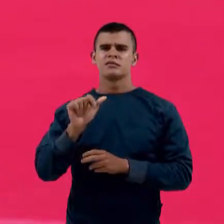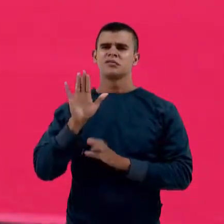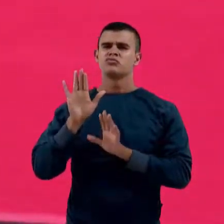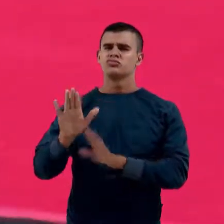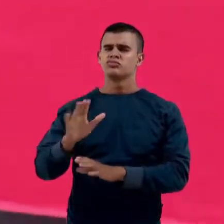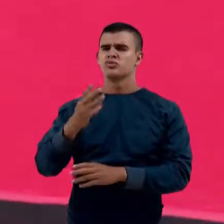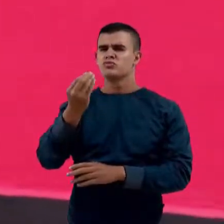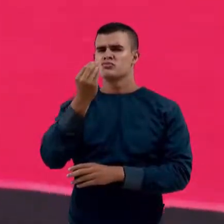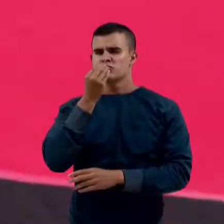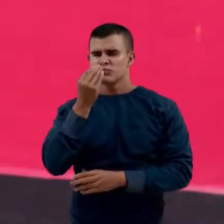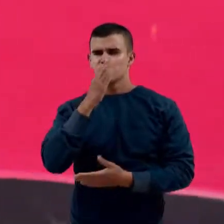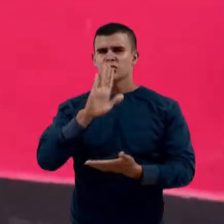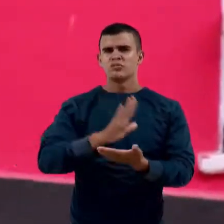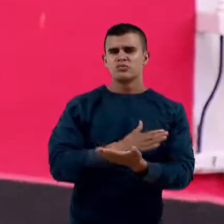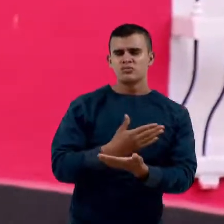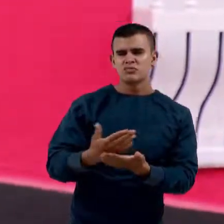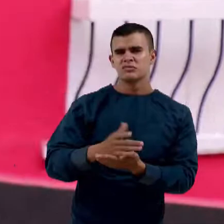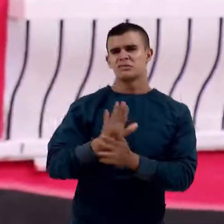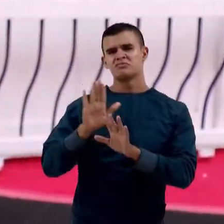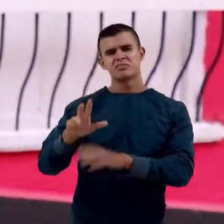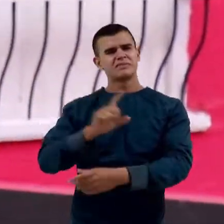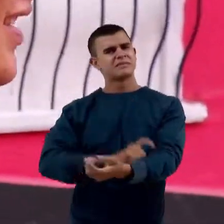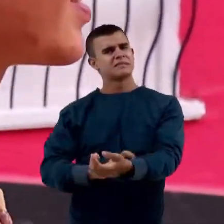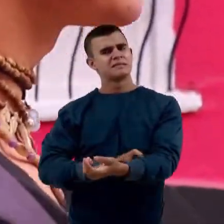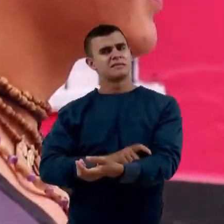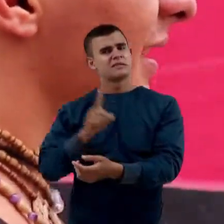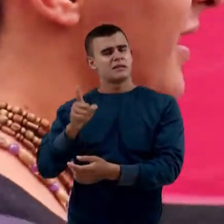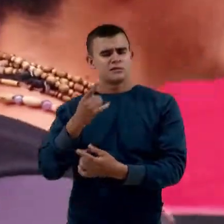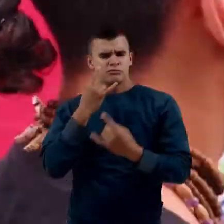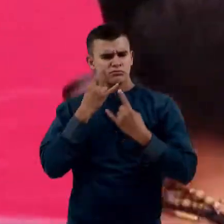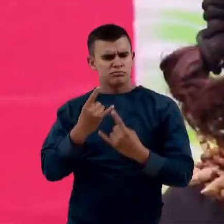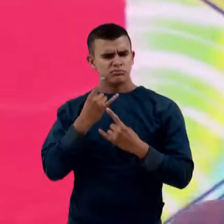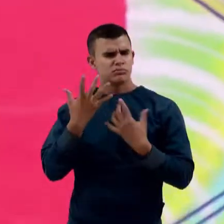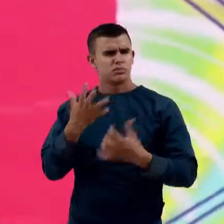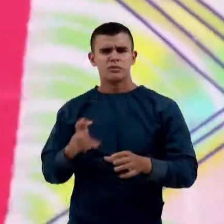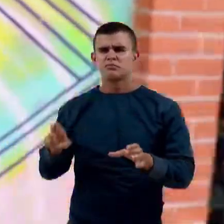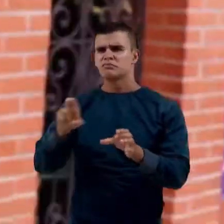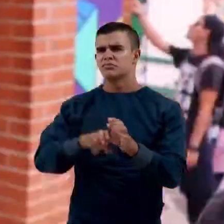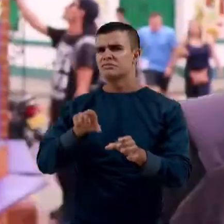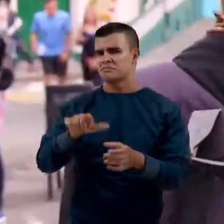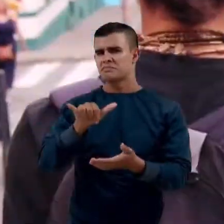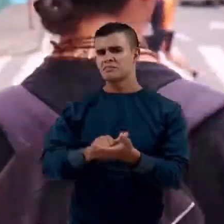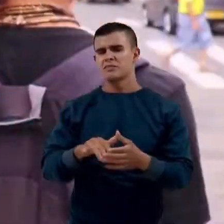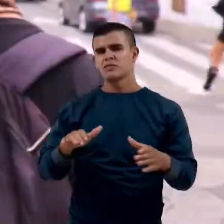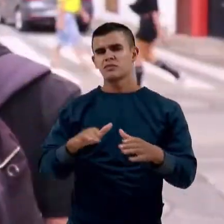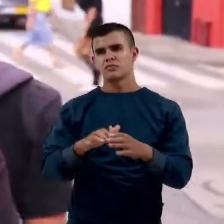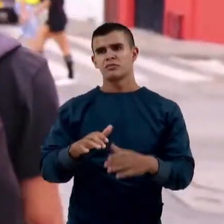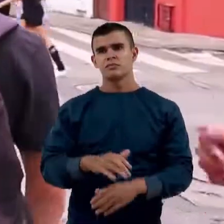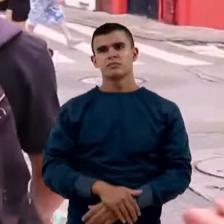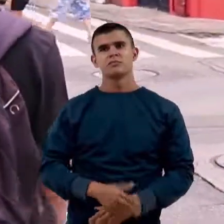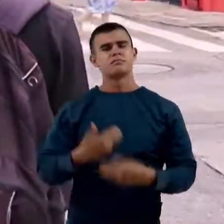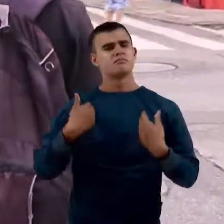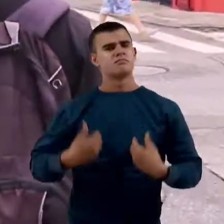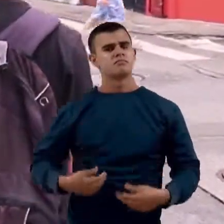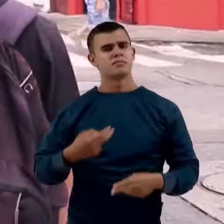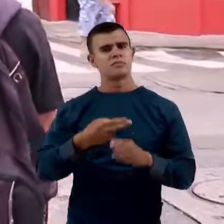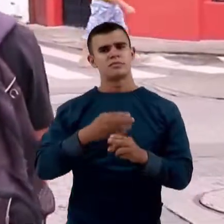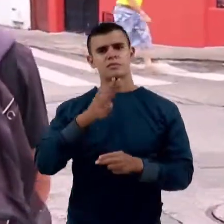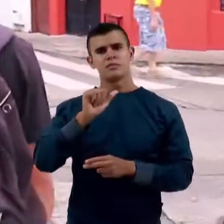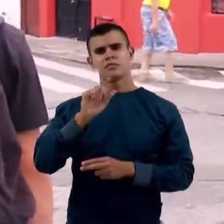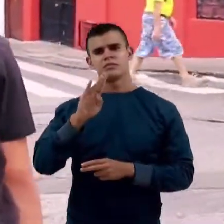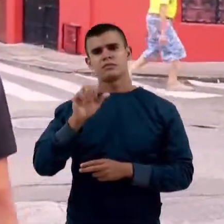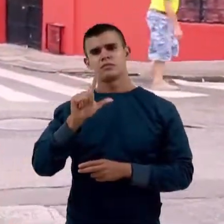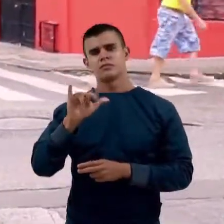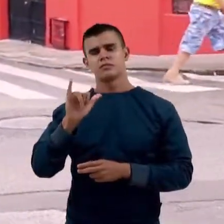esta comunidad fue lo que cautivó su atención y lo llevó a ser parte de este grupo. Mi nombre es Baba Grajidas,